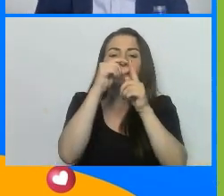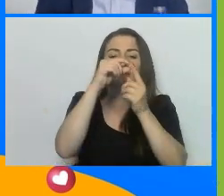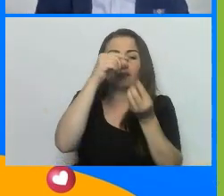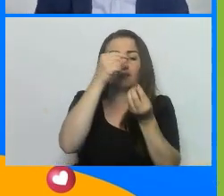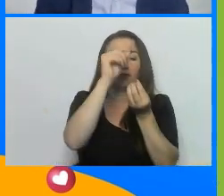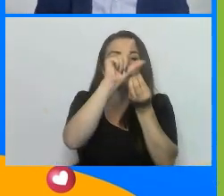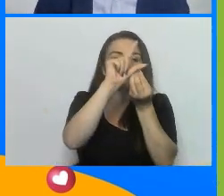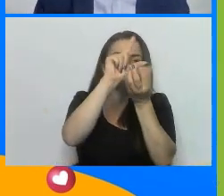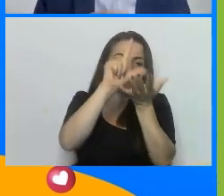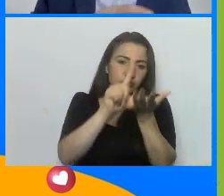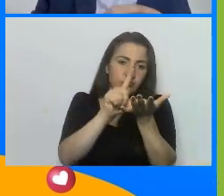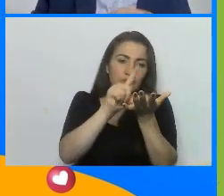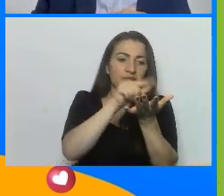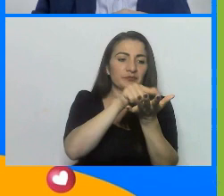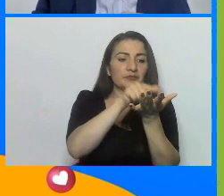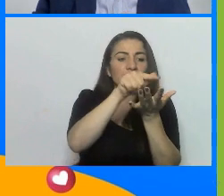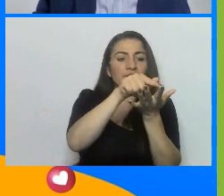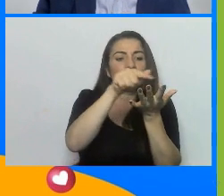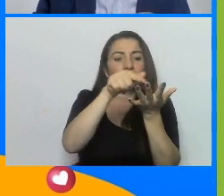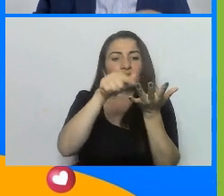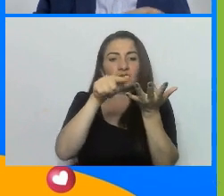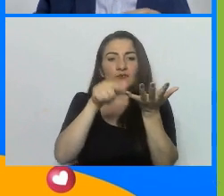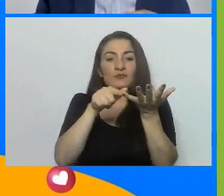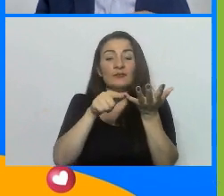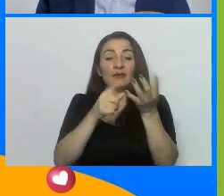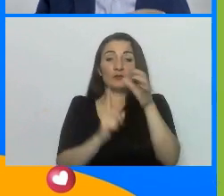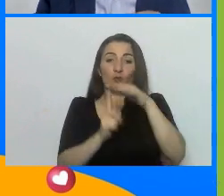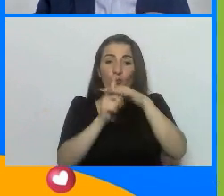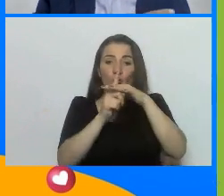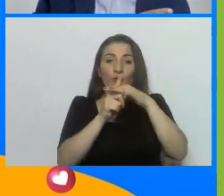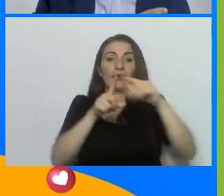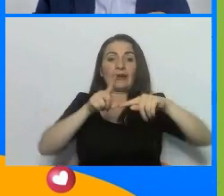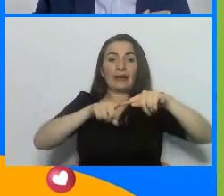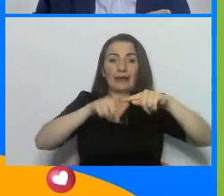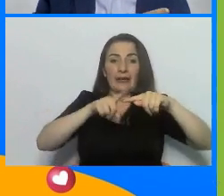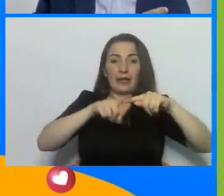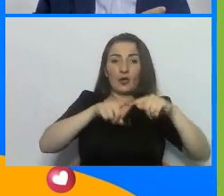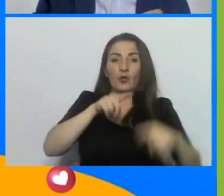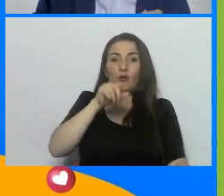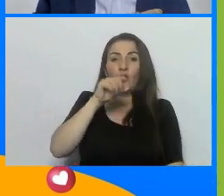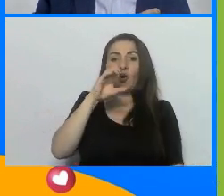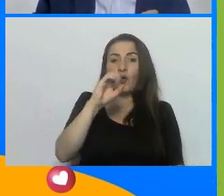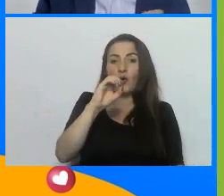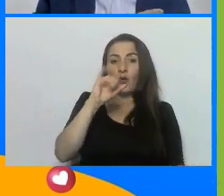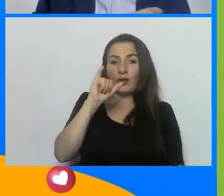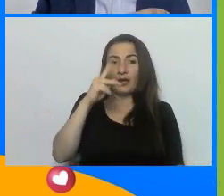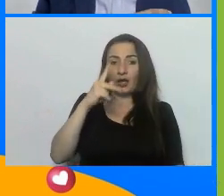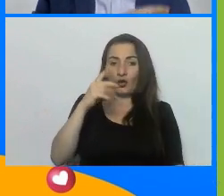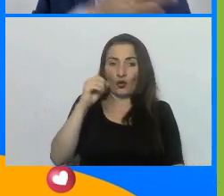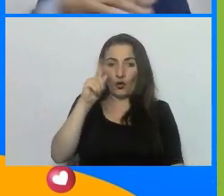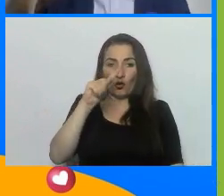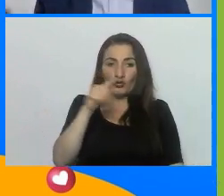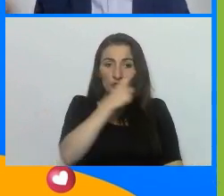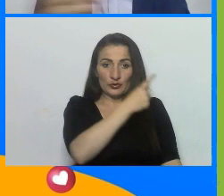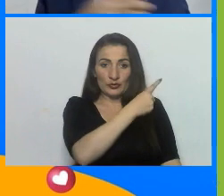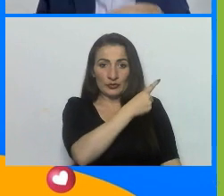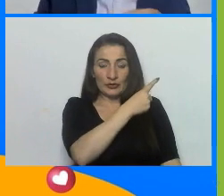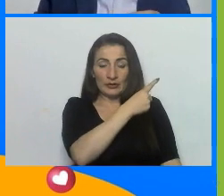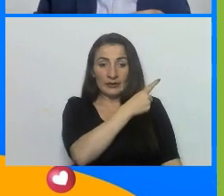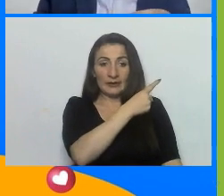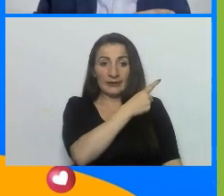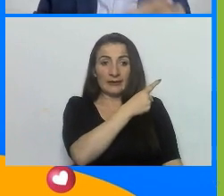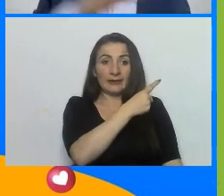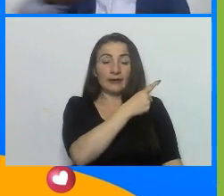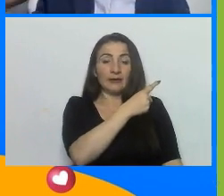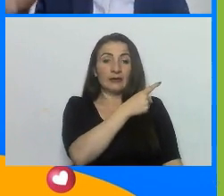descomposición me da lo siguiente, que viene del griego oikos, que significa, que pasada al latín